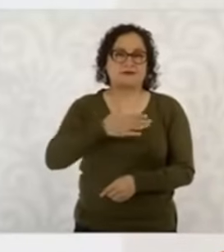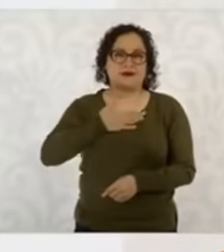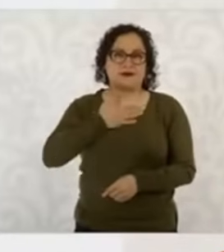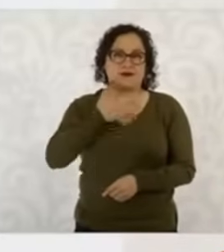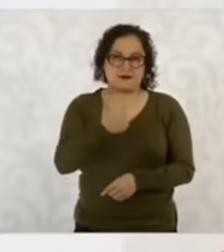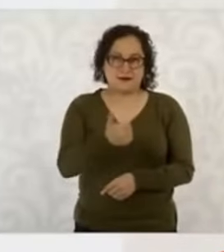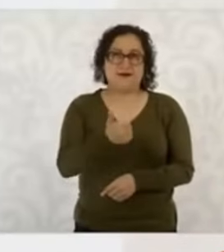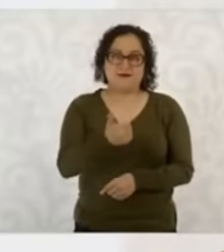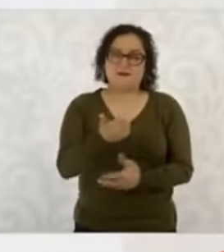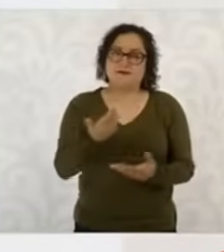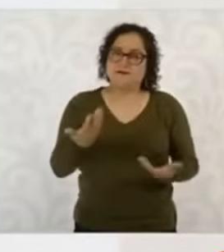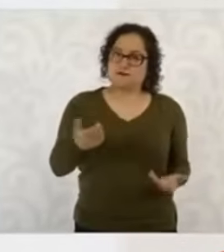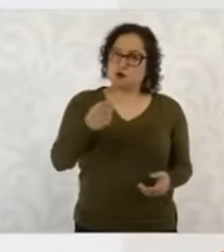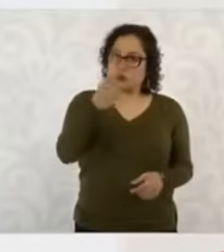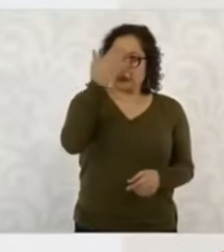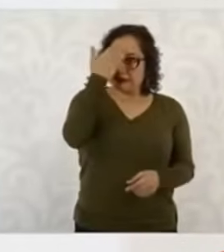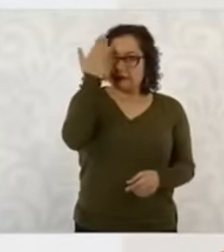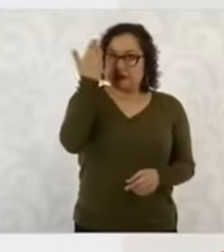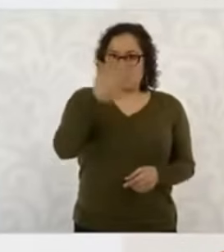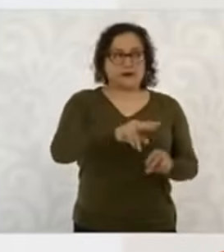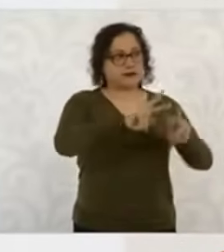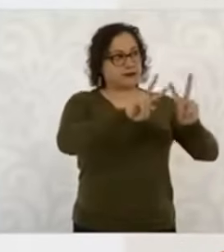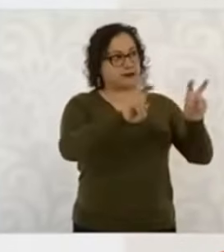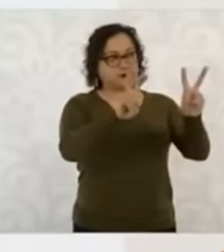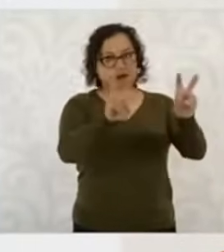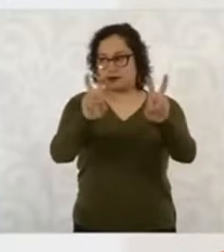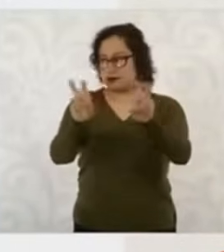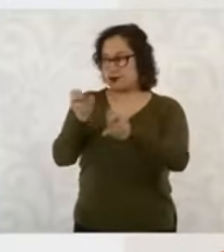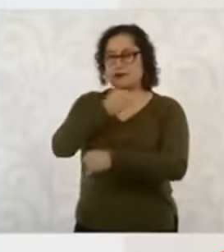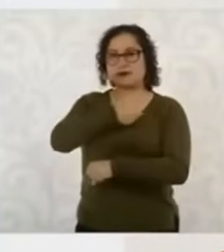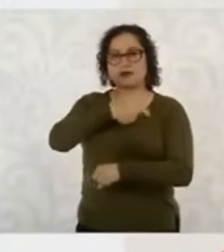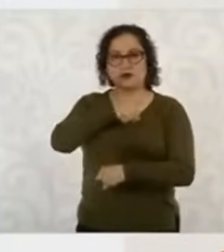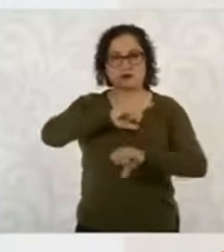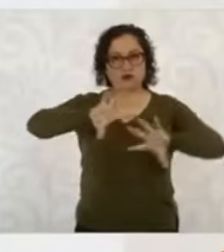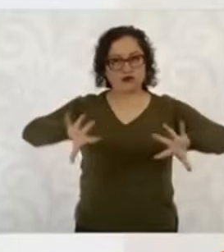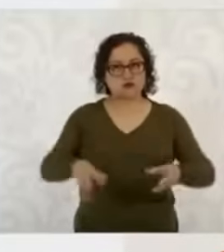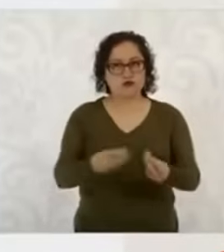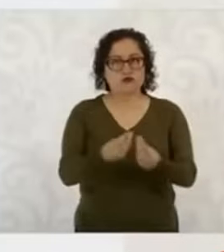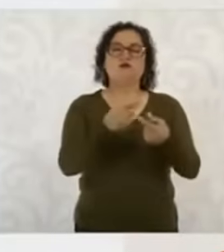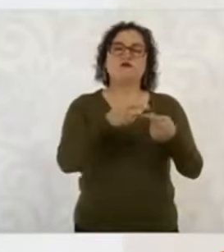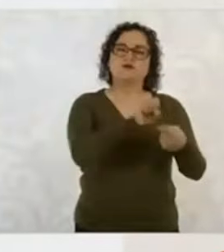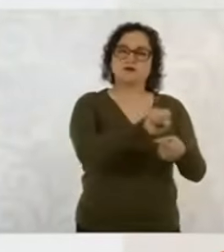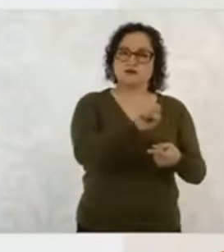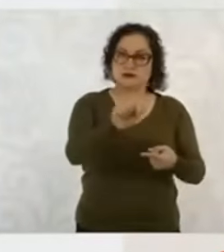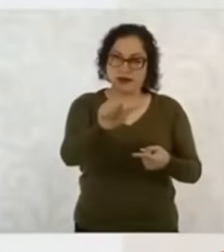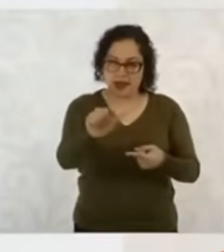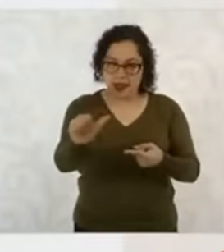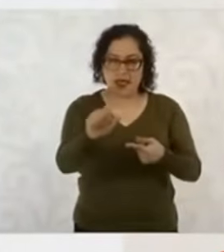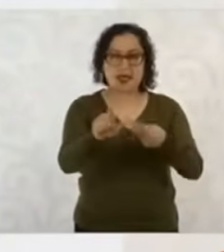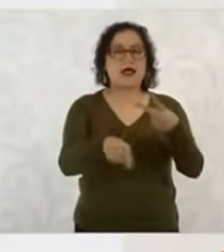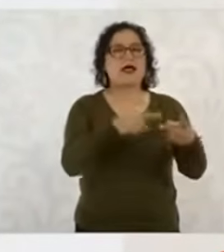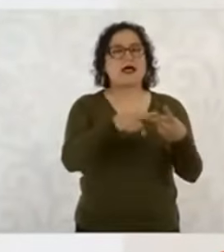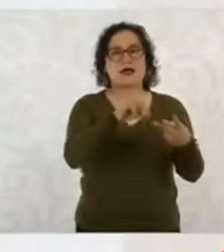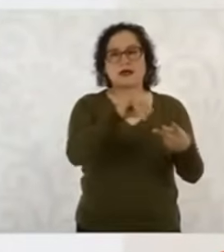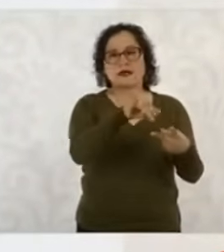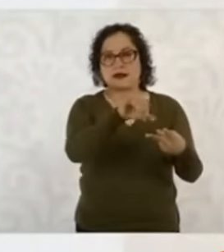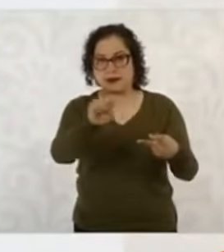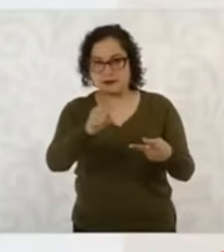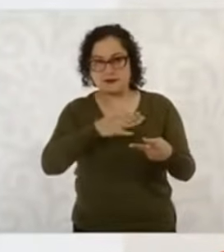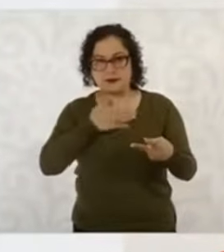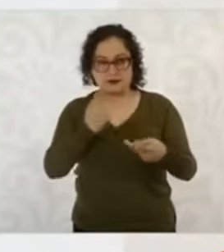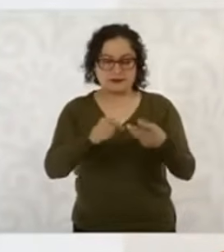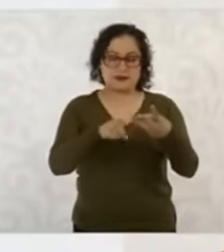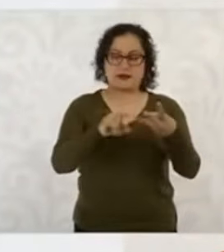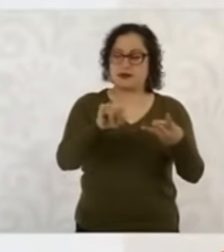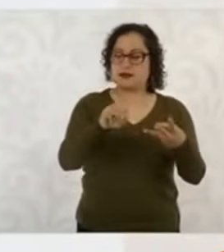Si sumamos todo lo que tiene que ver con salud, Secretaría de Salud, IMSS Bienestar, IMSS e ISSSTE,